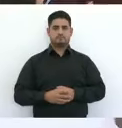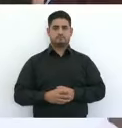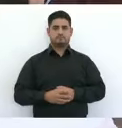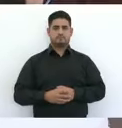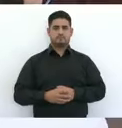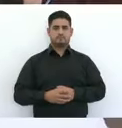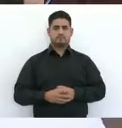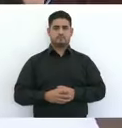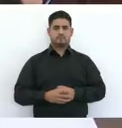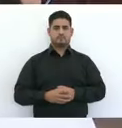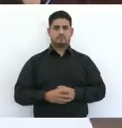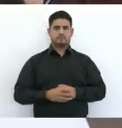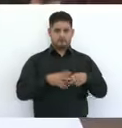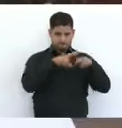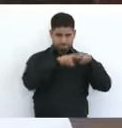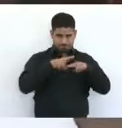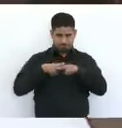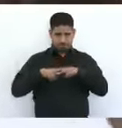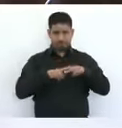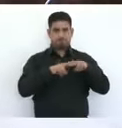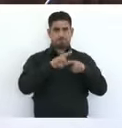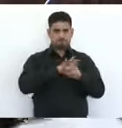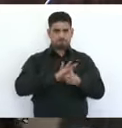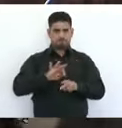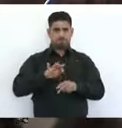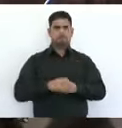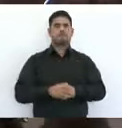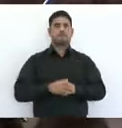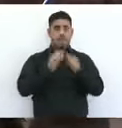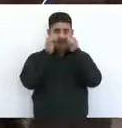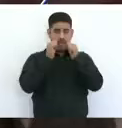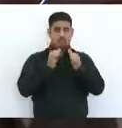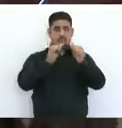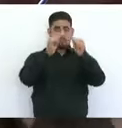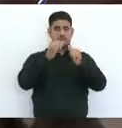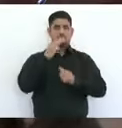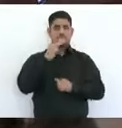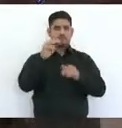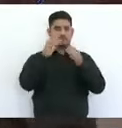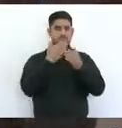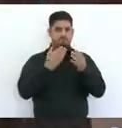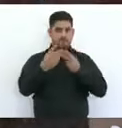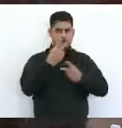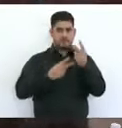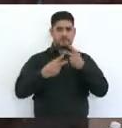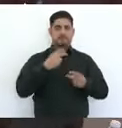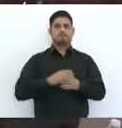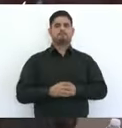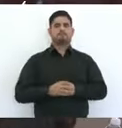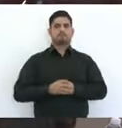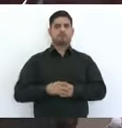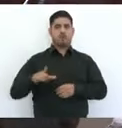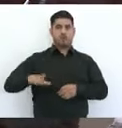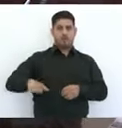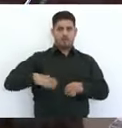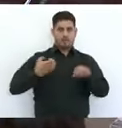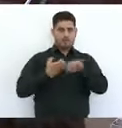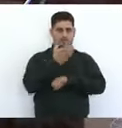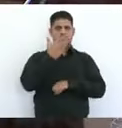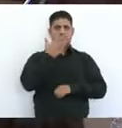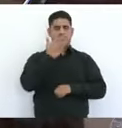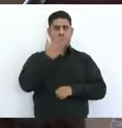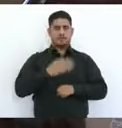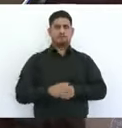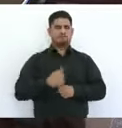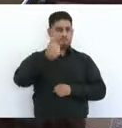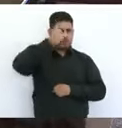Los invitamos a ocupar su lugar y escucharemos el mensaje de bienvenida a cargo del gobernador constitucional del Estado de